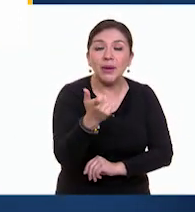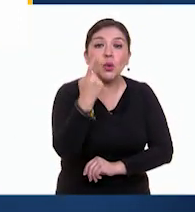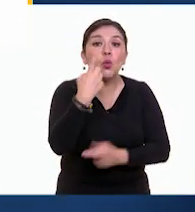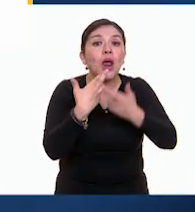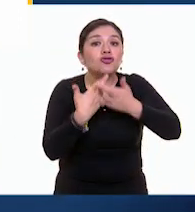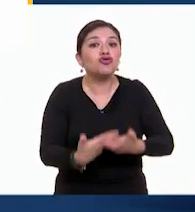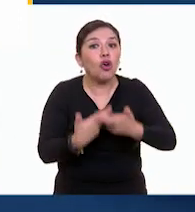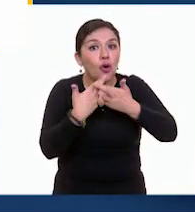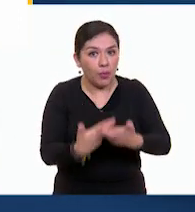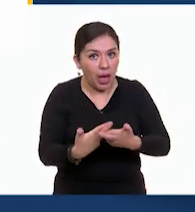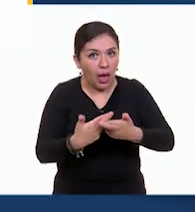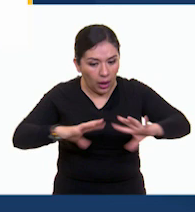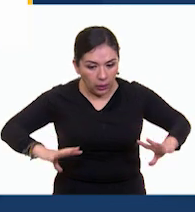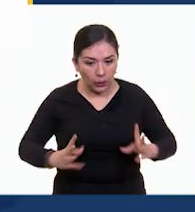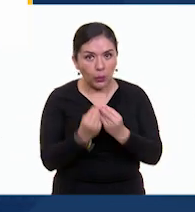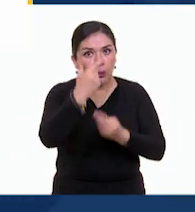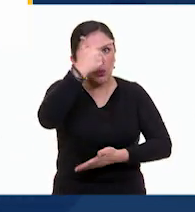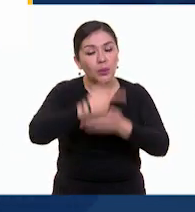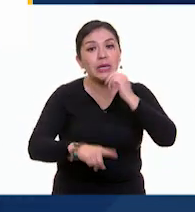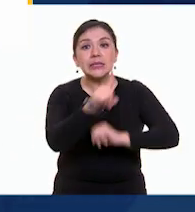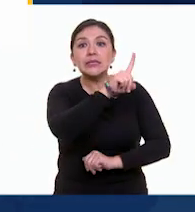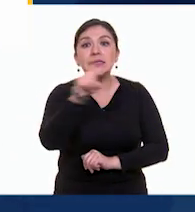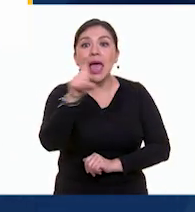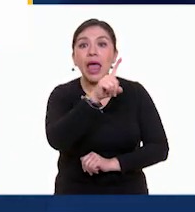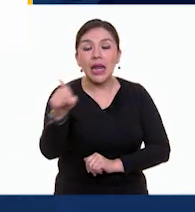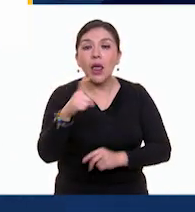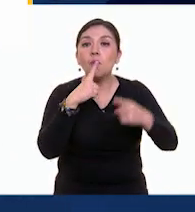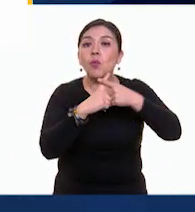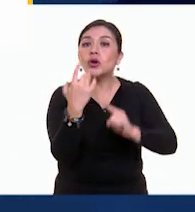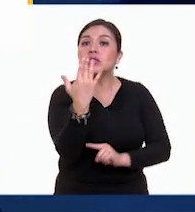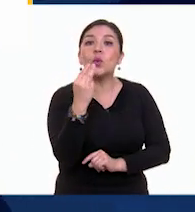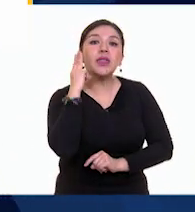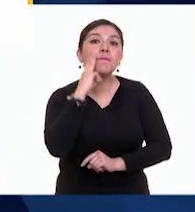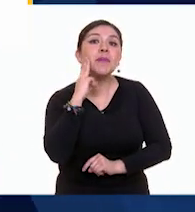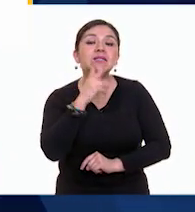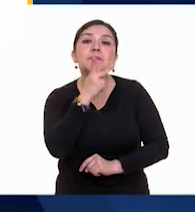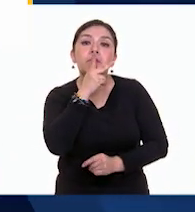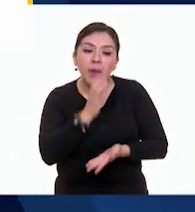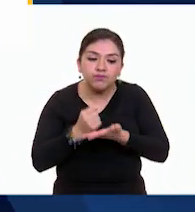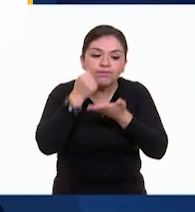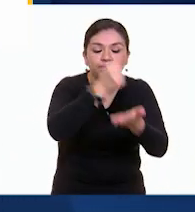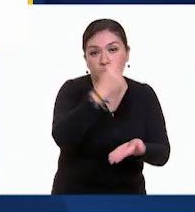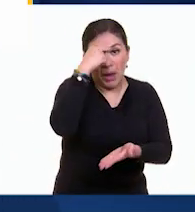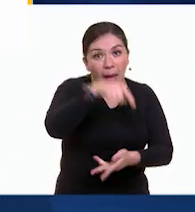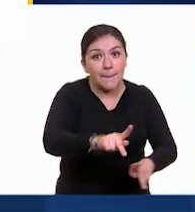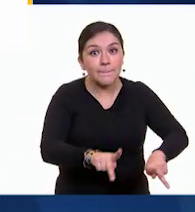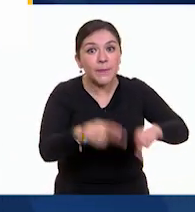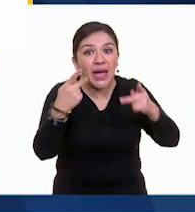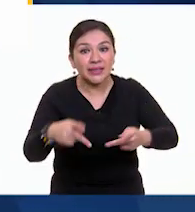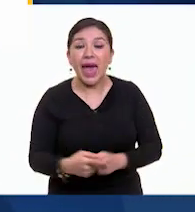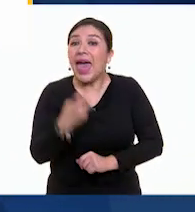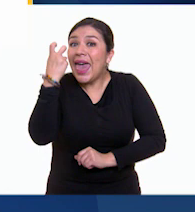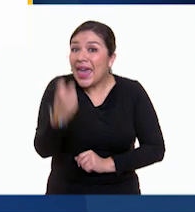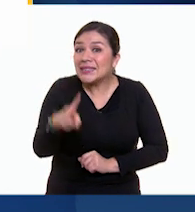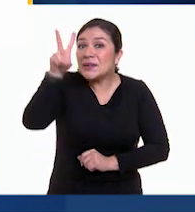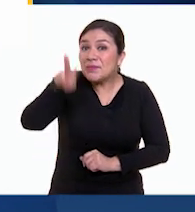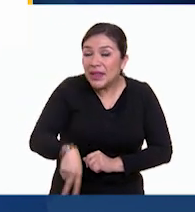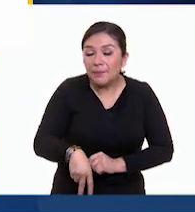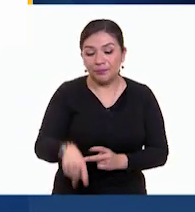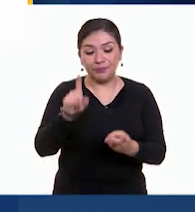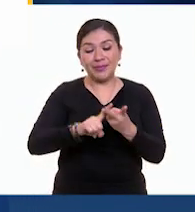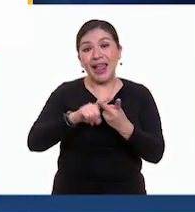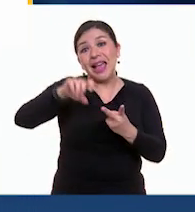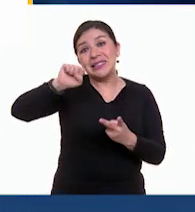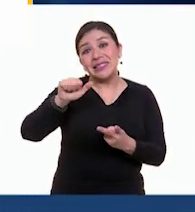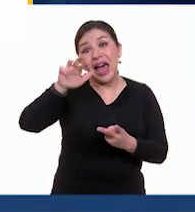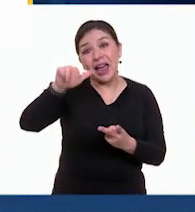le sobró. En total obtuvo 100 pesos por las 50 manzanas que le dio su papá a vender. Así es, Agustín. Mientras que